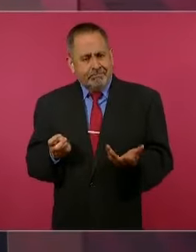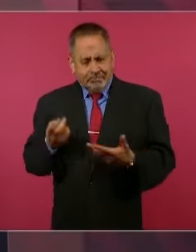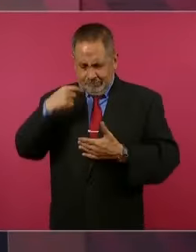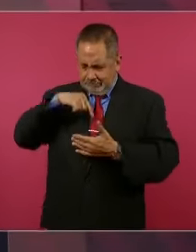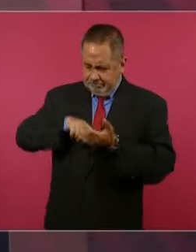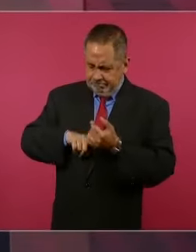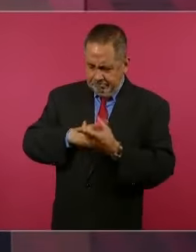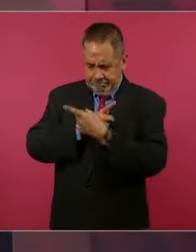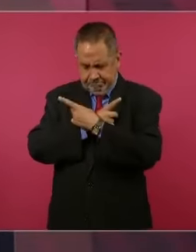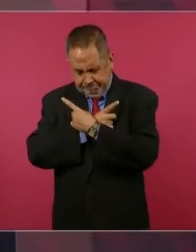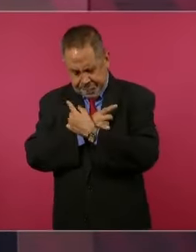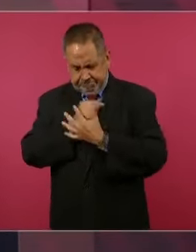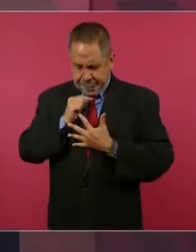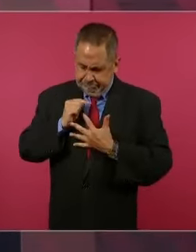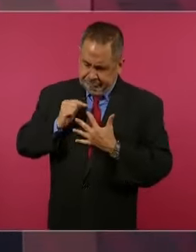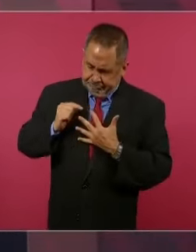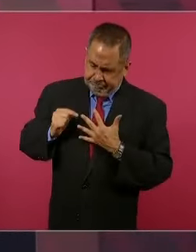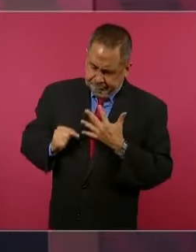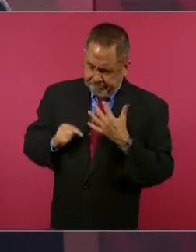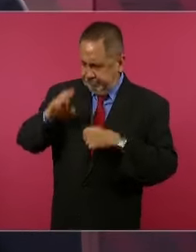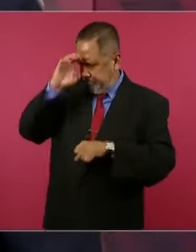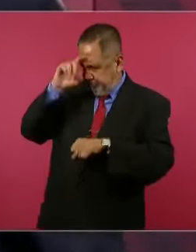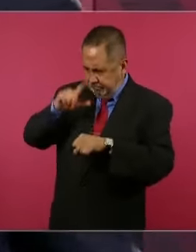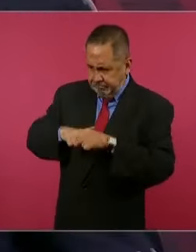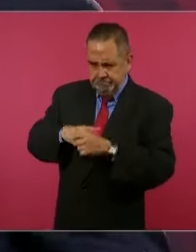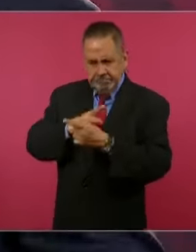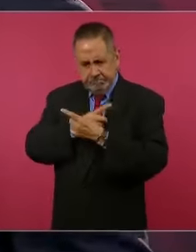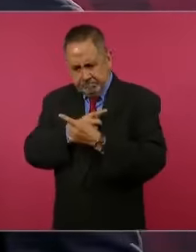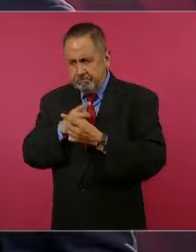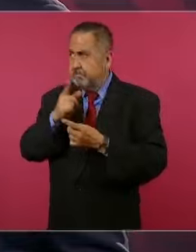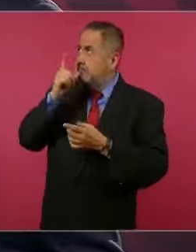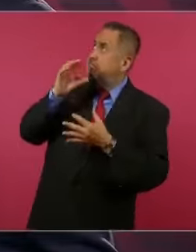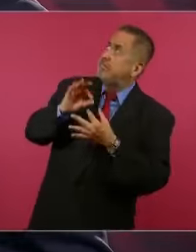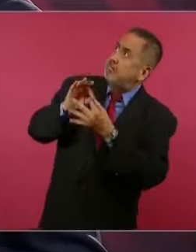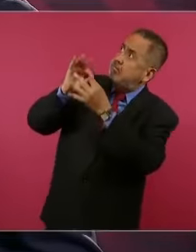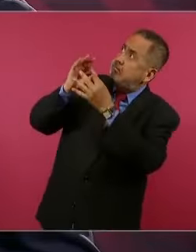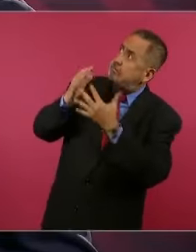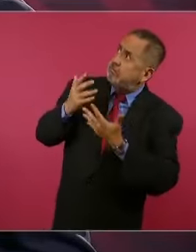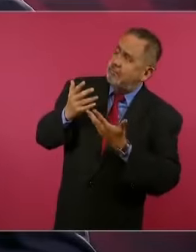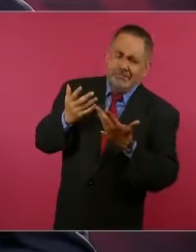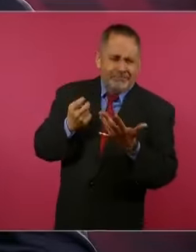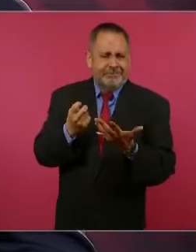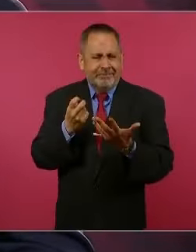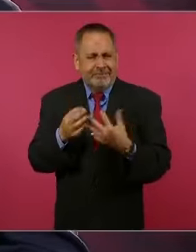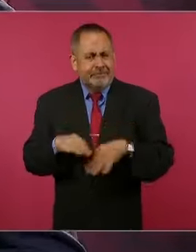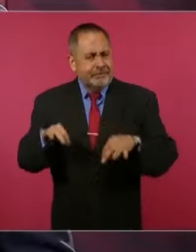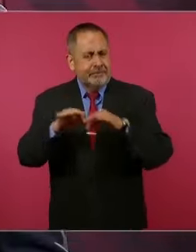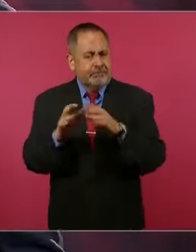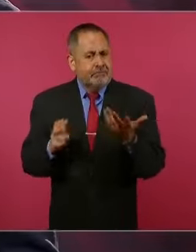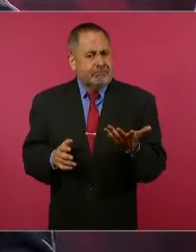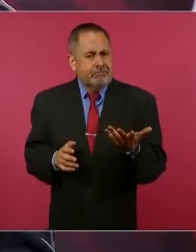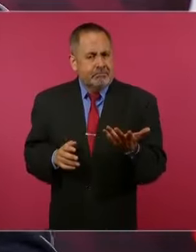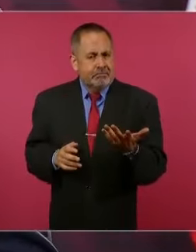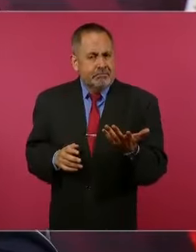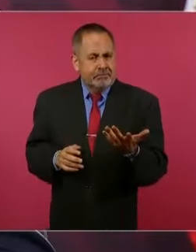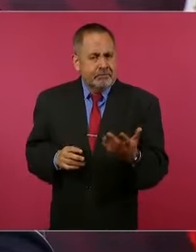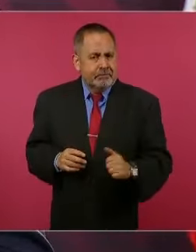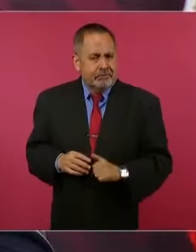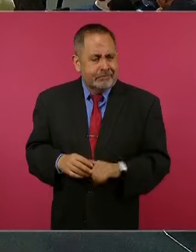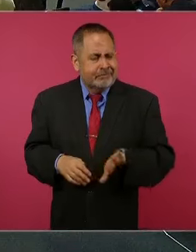nuestros valores culturales Morales espirituales hacer a un